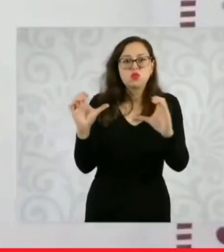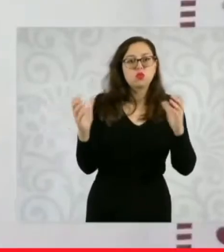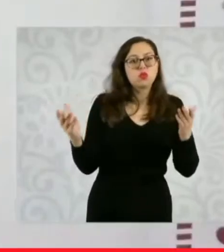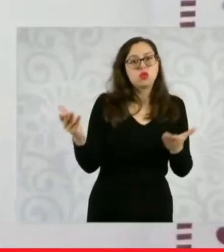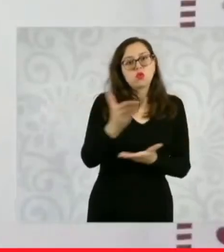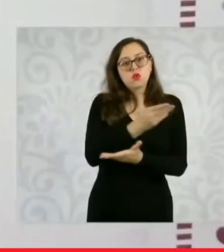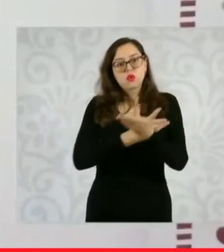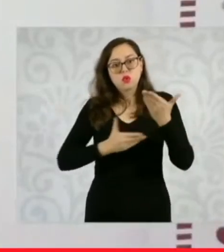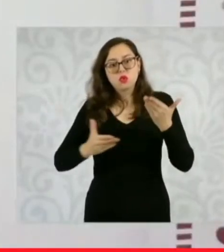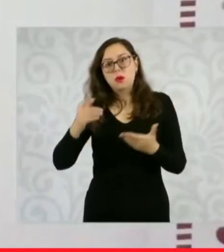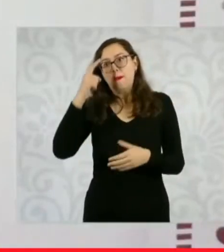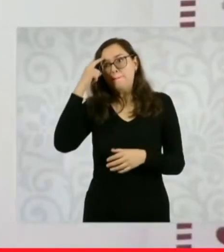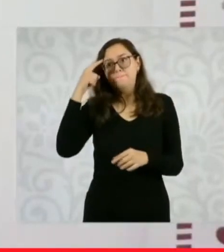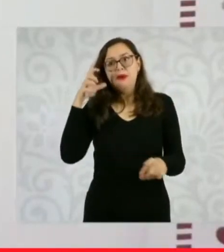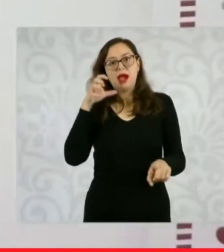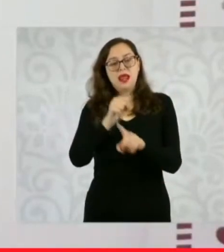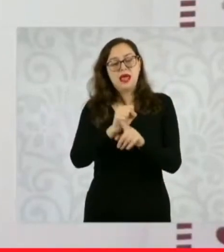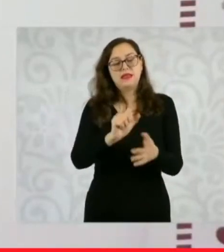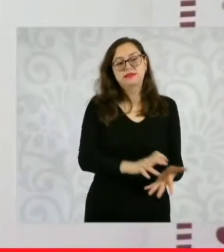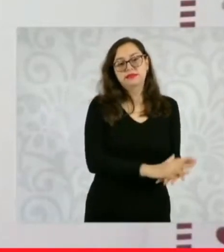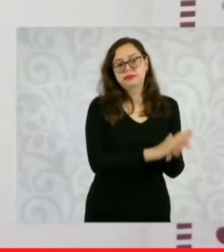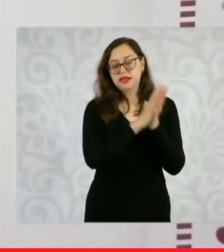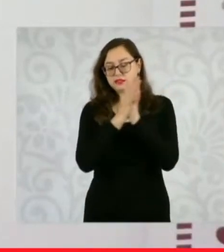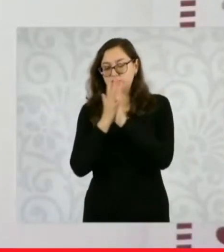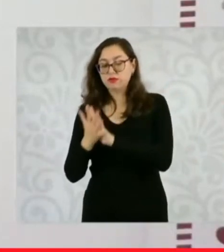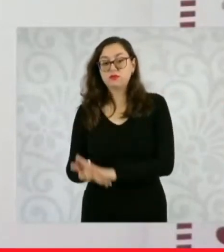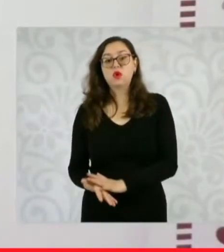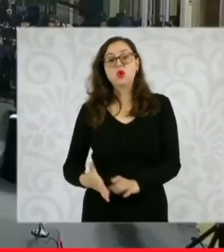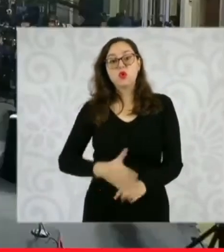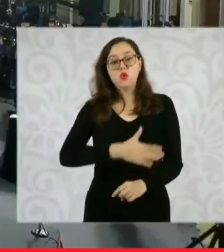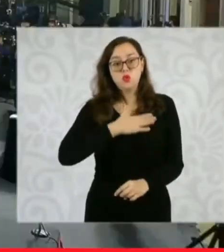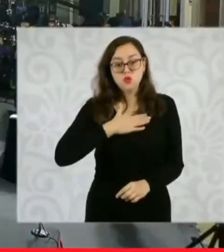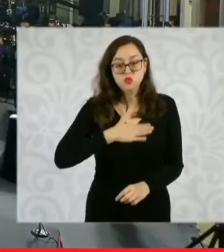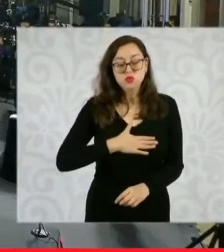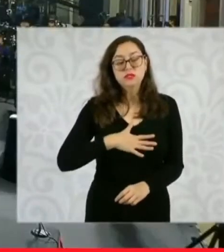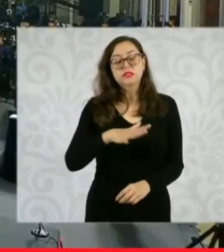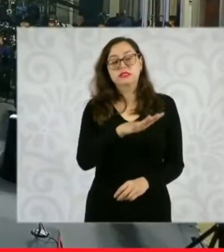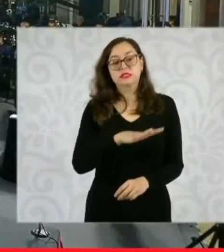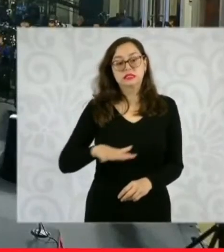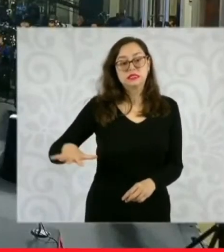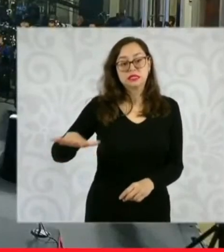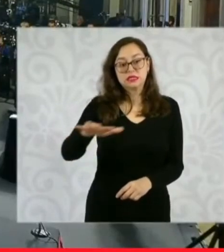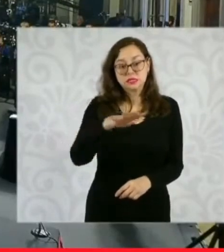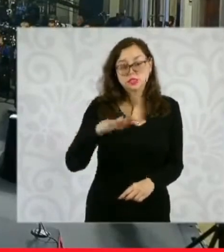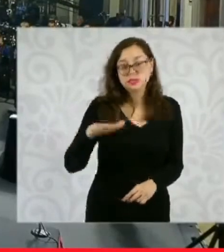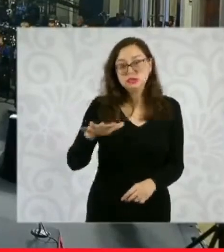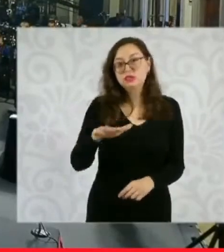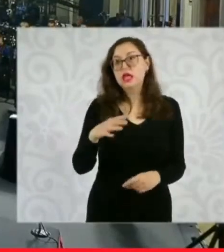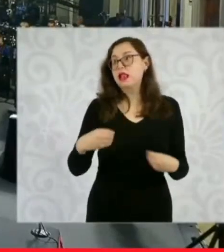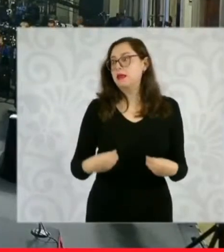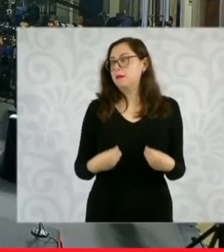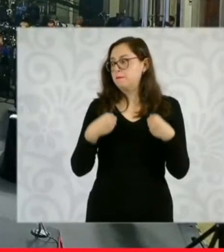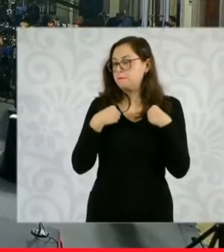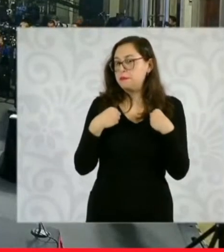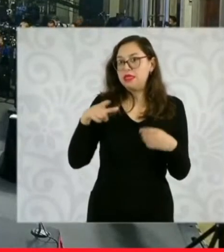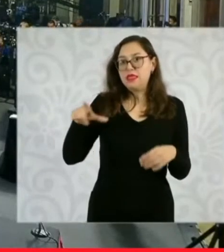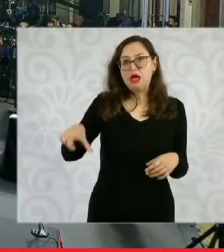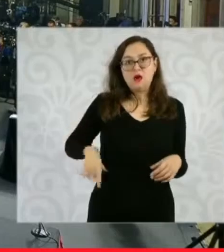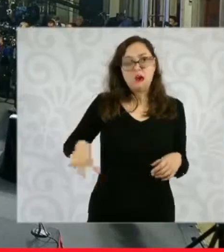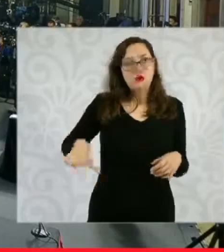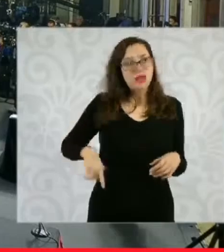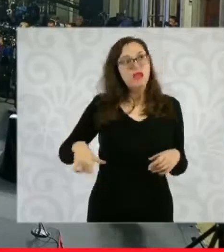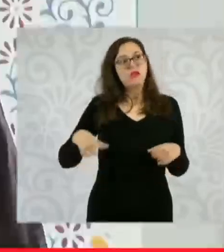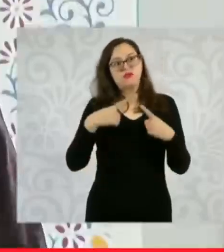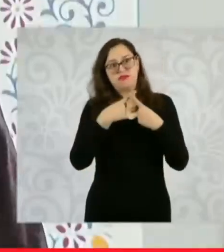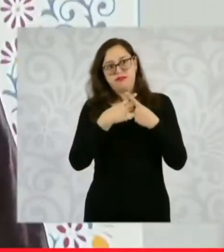la pacificación con justicia social de la nación, la purificación de la vida pública de México y